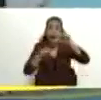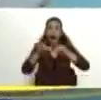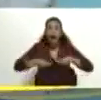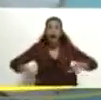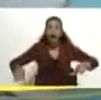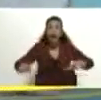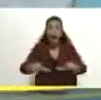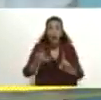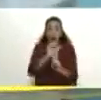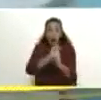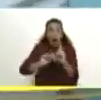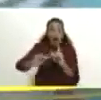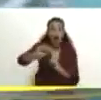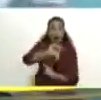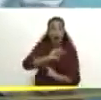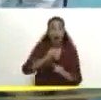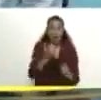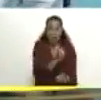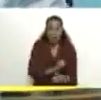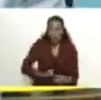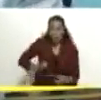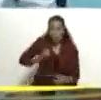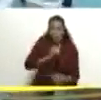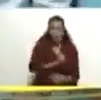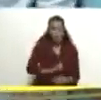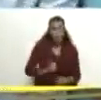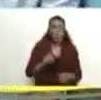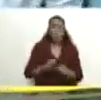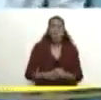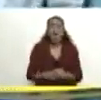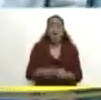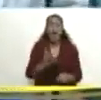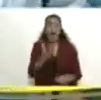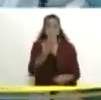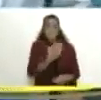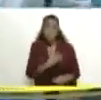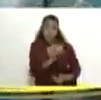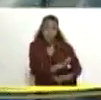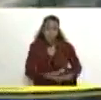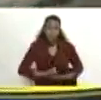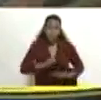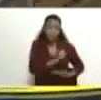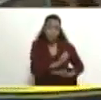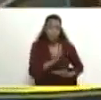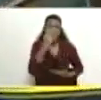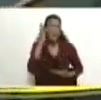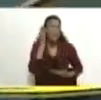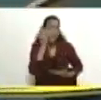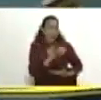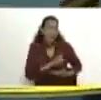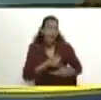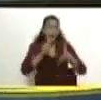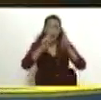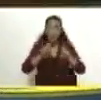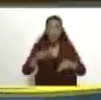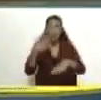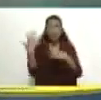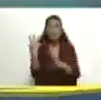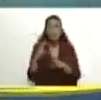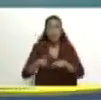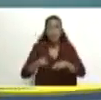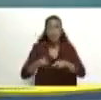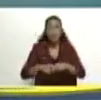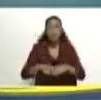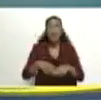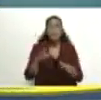para hacer endoscopías superiores, tiene también mamografía, va a tener una consulta de alto riesgo obstétrico,